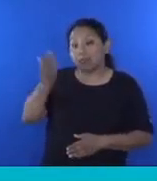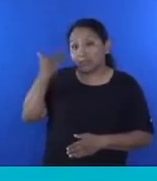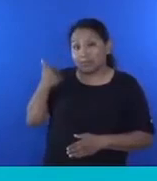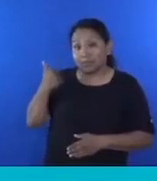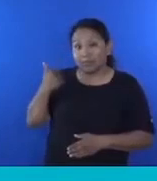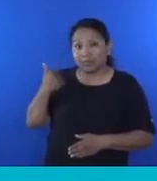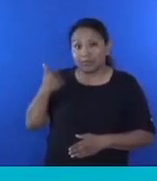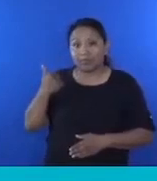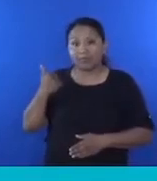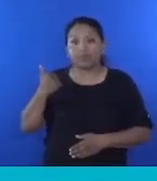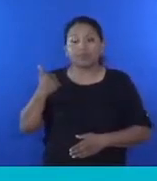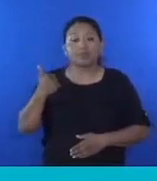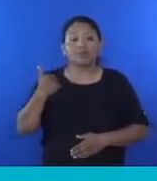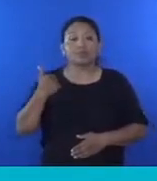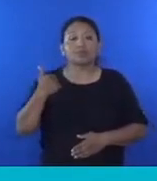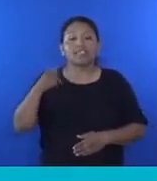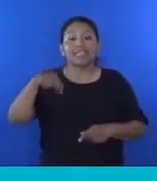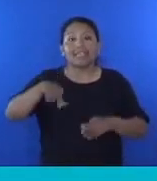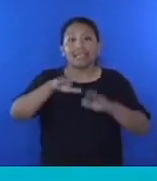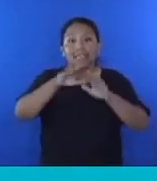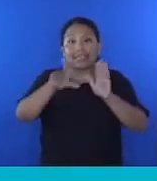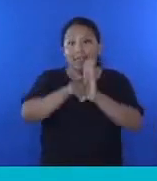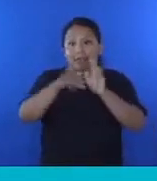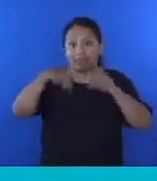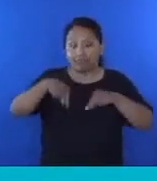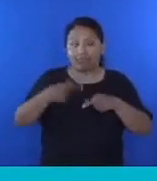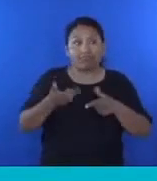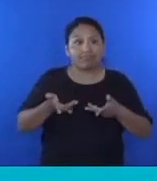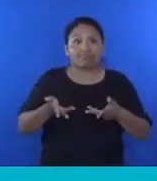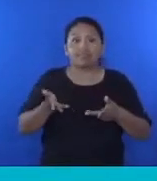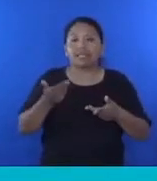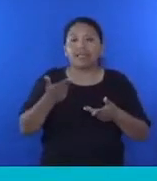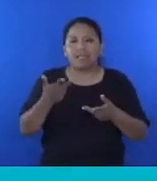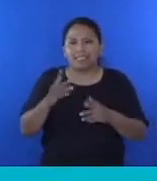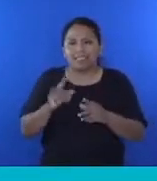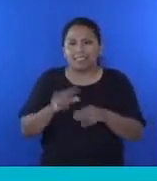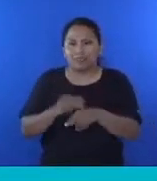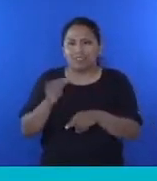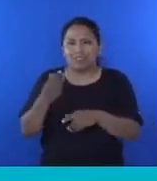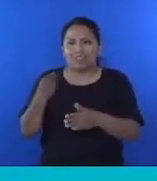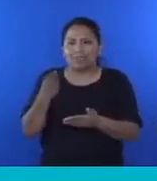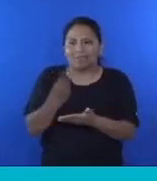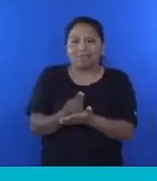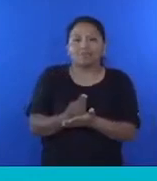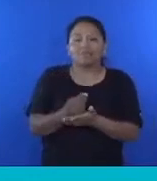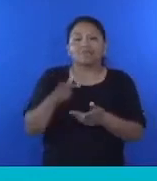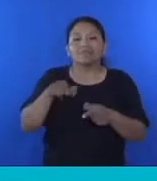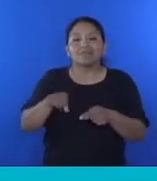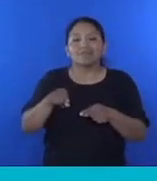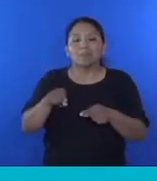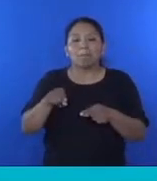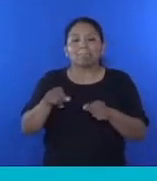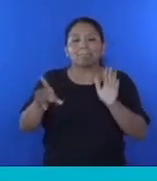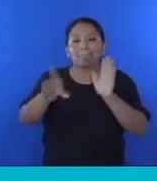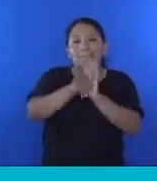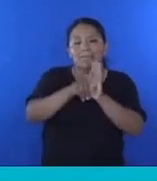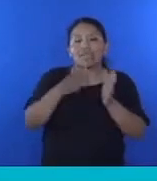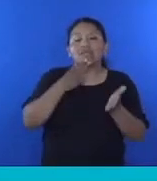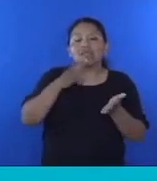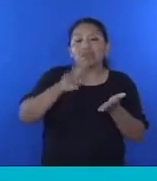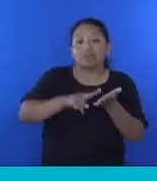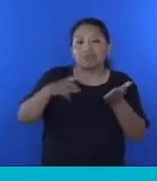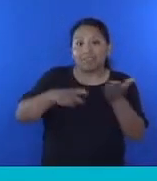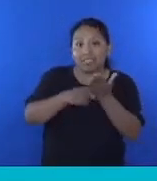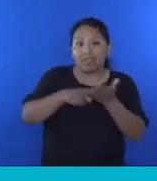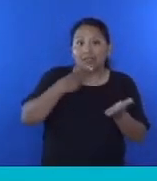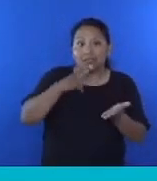pasado, esta legislatura trató, cuando recién habíamos asumido, nos tocó tratar las leyes fiscales e impositivas de la provincia